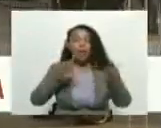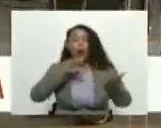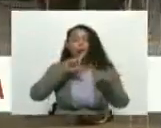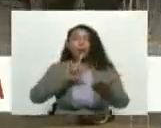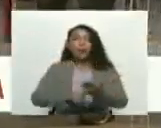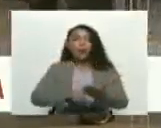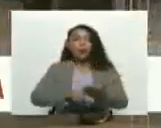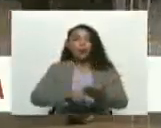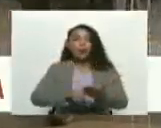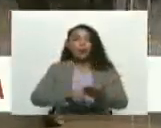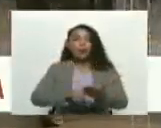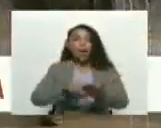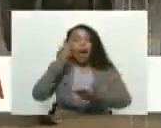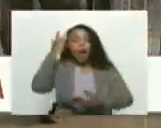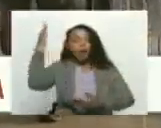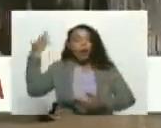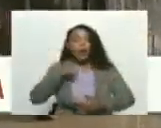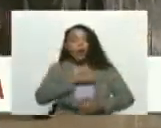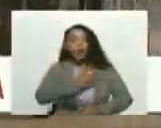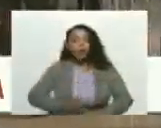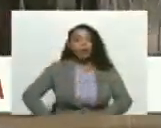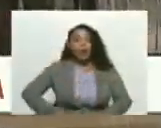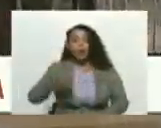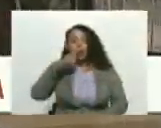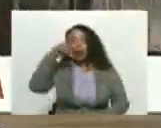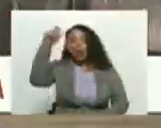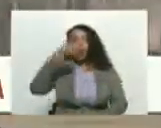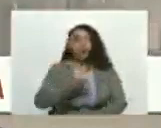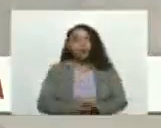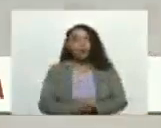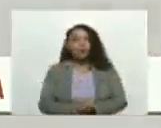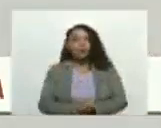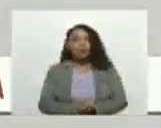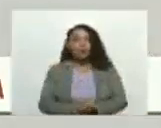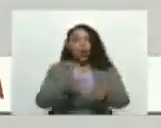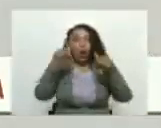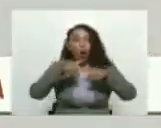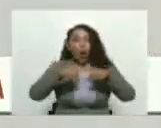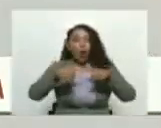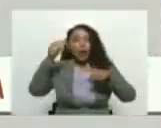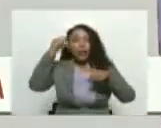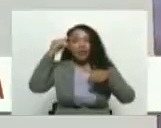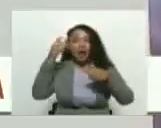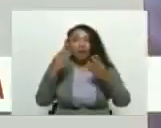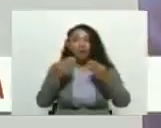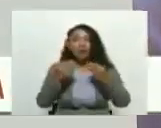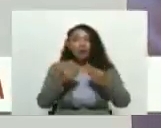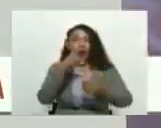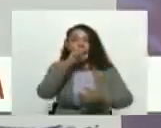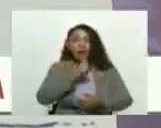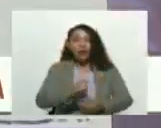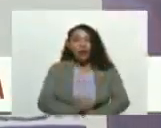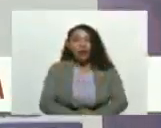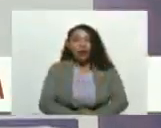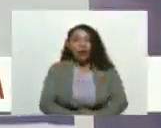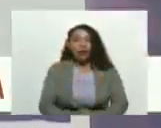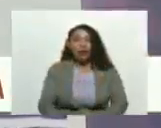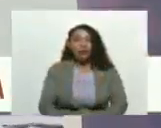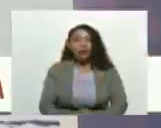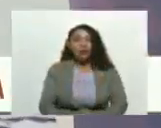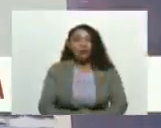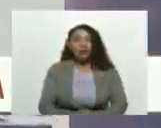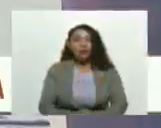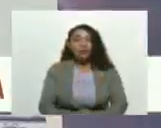cumplimiento a los sueños de nuestro presidente Nicolás Maduro. Hoy es un día de mucho ánimo y de mucha expectativa,